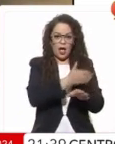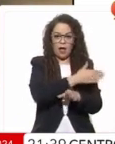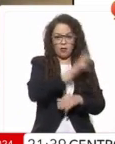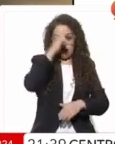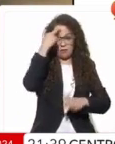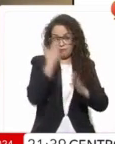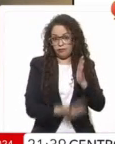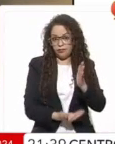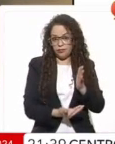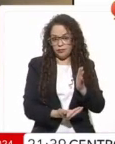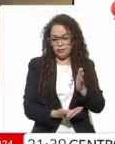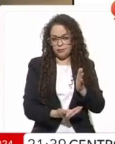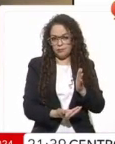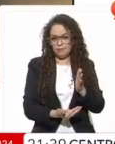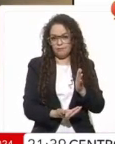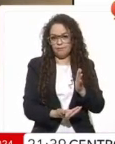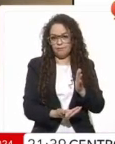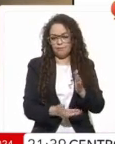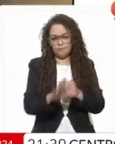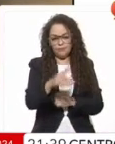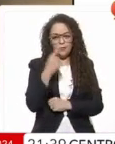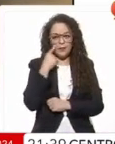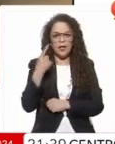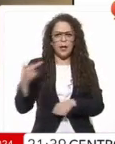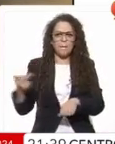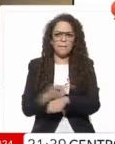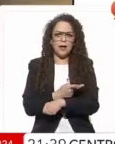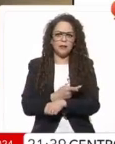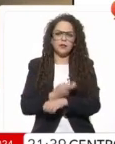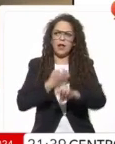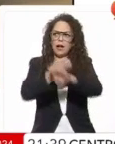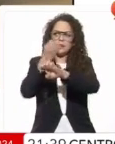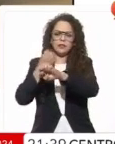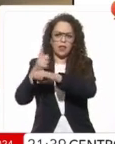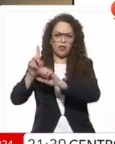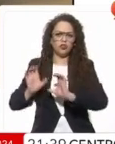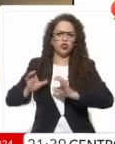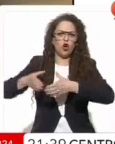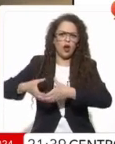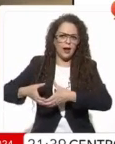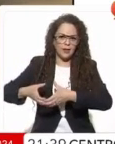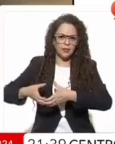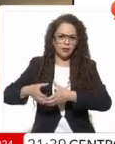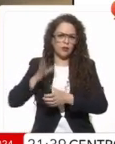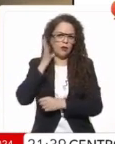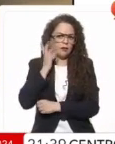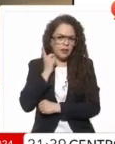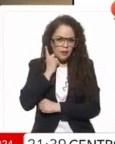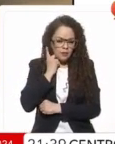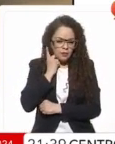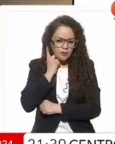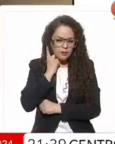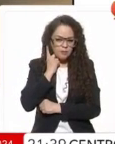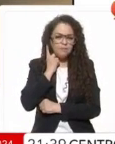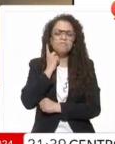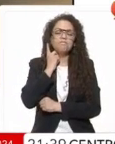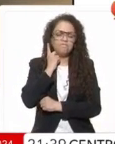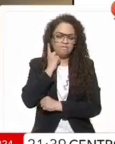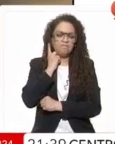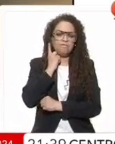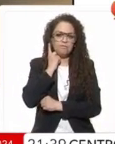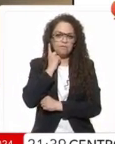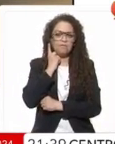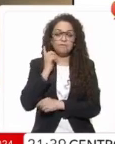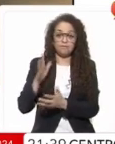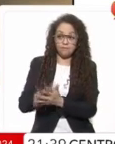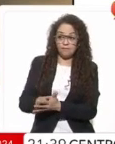la legitimidad. ¿Qué sucede en los congresos estatales? La primera cuestión que tendría que señalar es que la